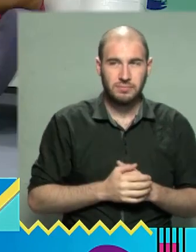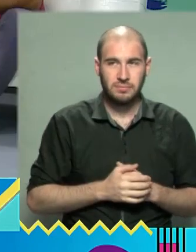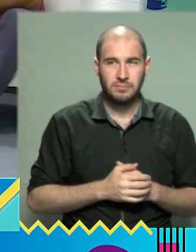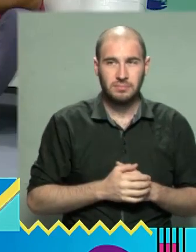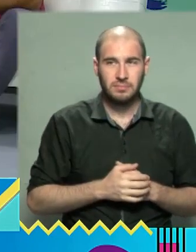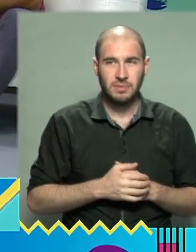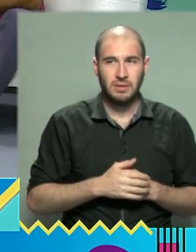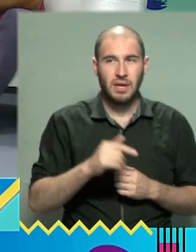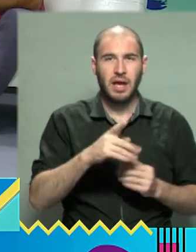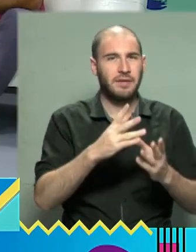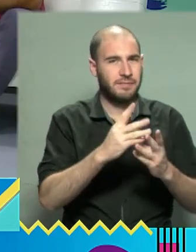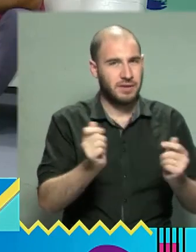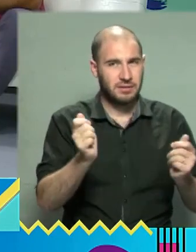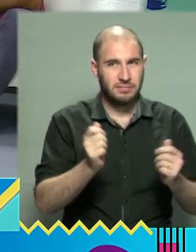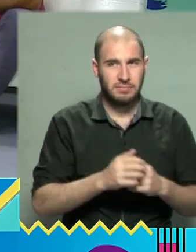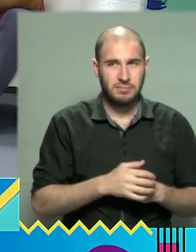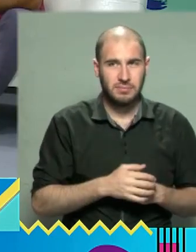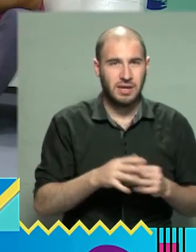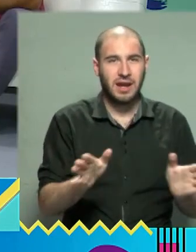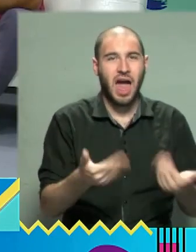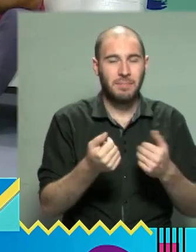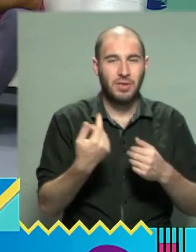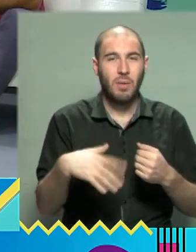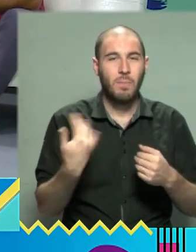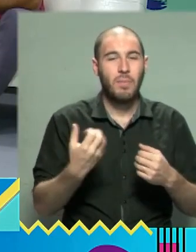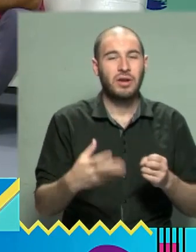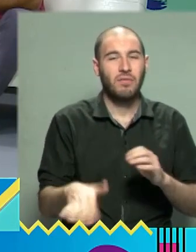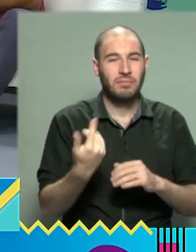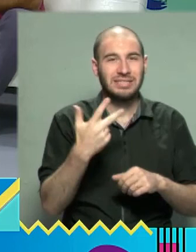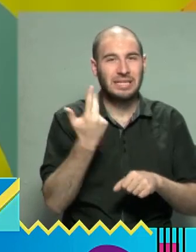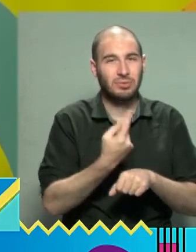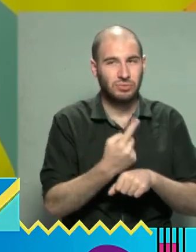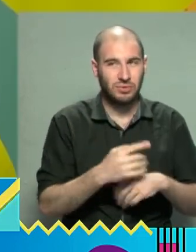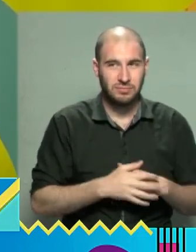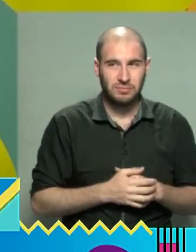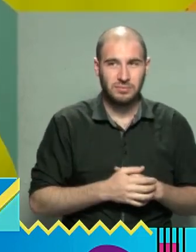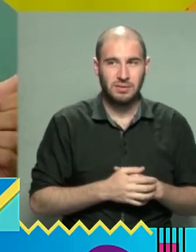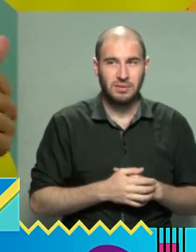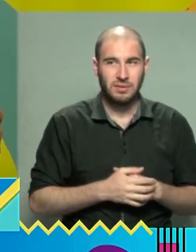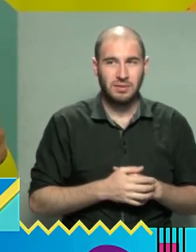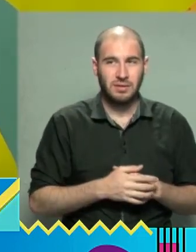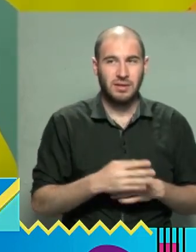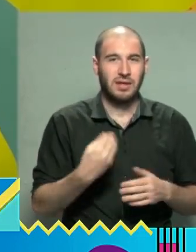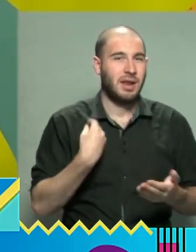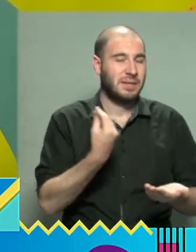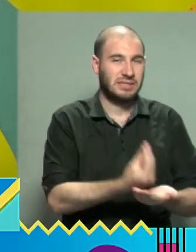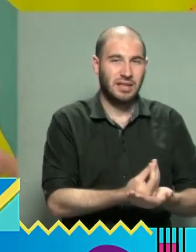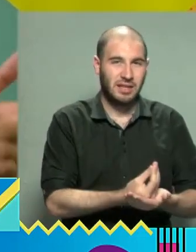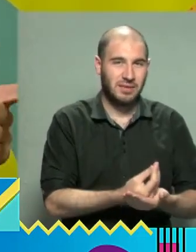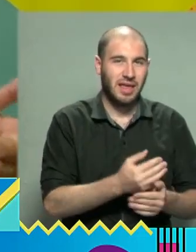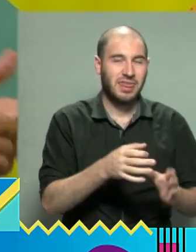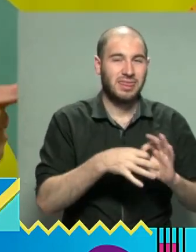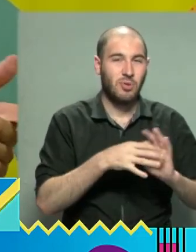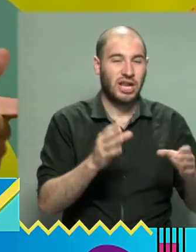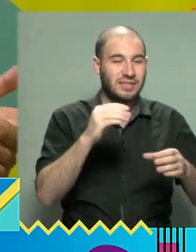Marcos, un cierre rapidísimo porque nos quedan 3 minutos nada más. Representatividad,